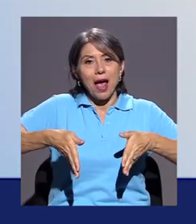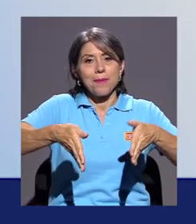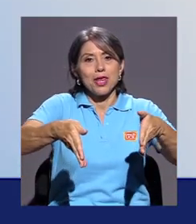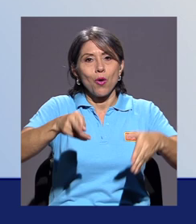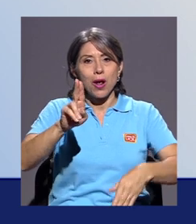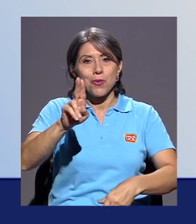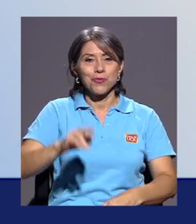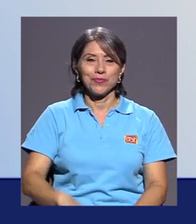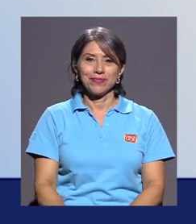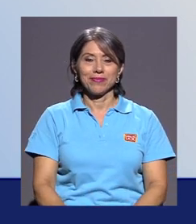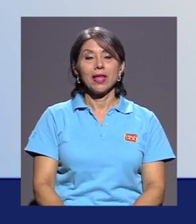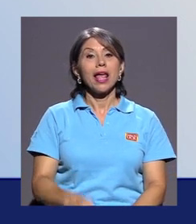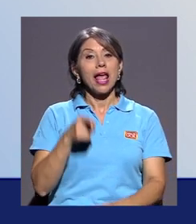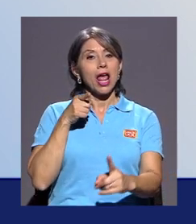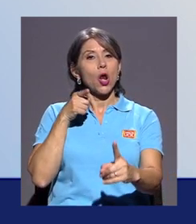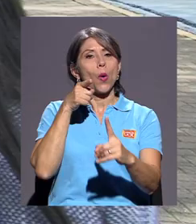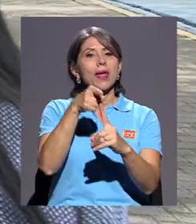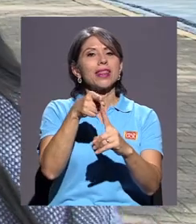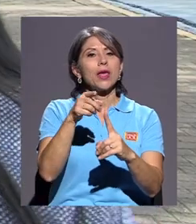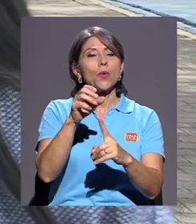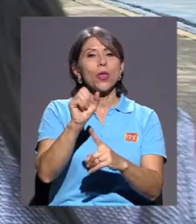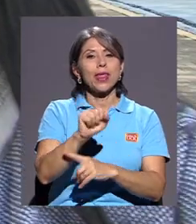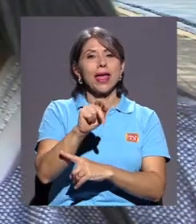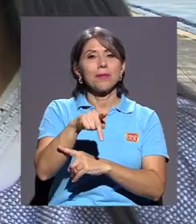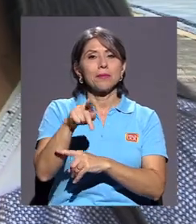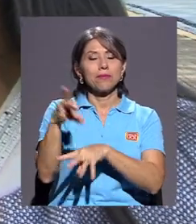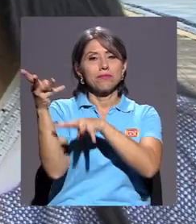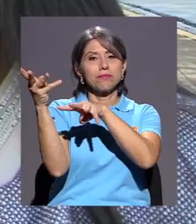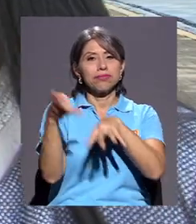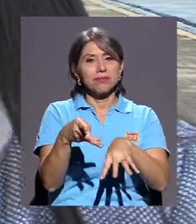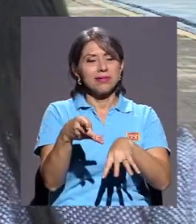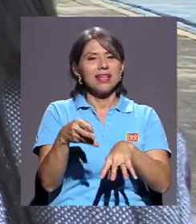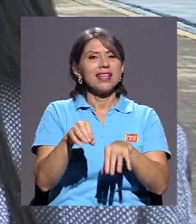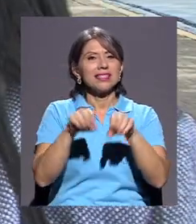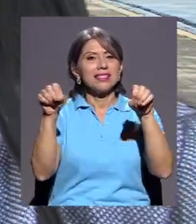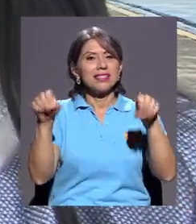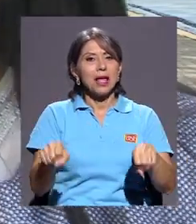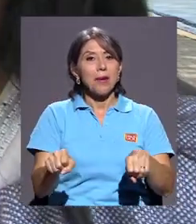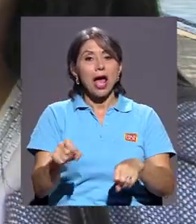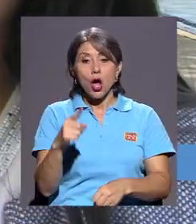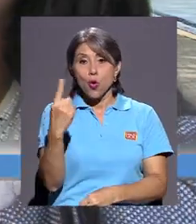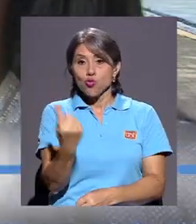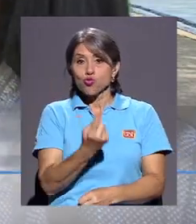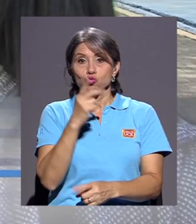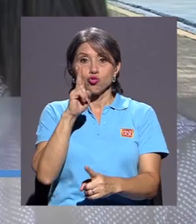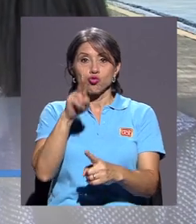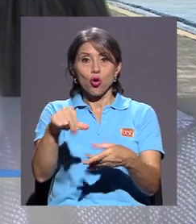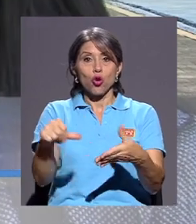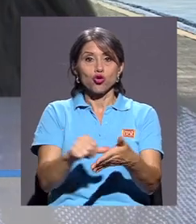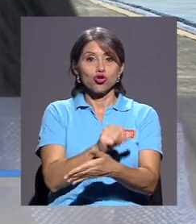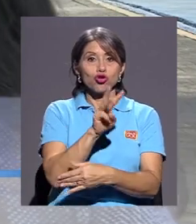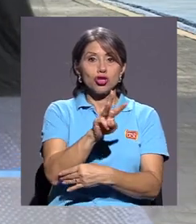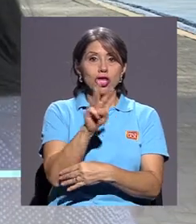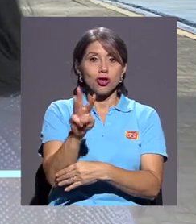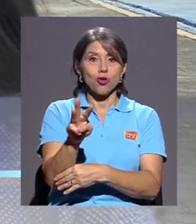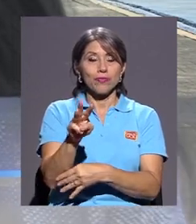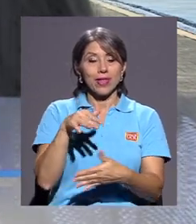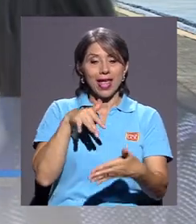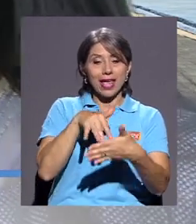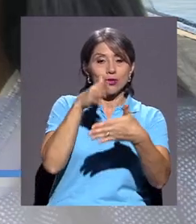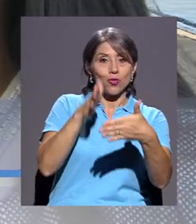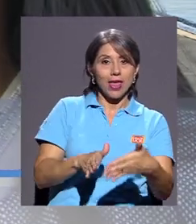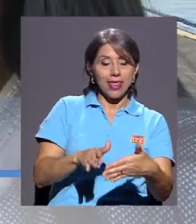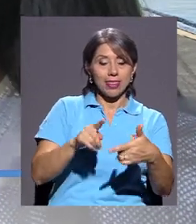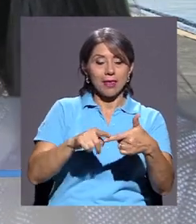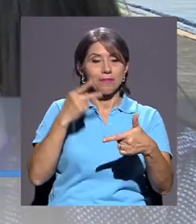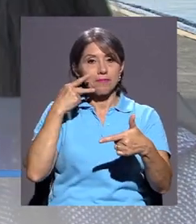U. El objetivo de este sistema es que en un solo sitio el estudiante, el padre o la madre de familia